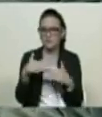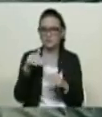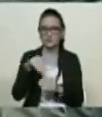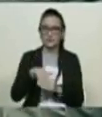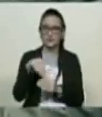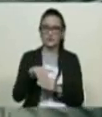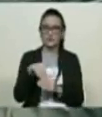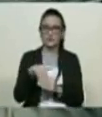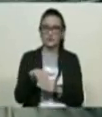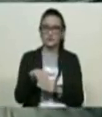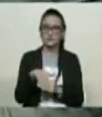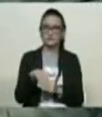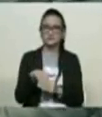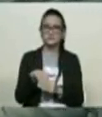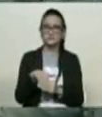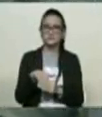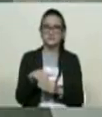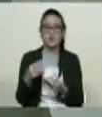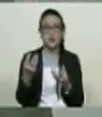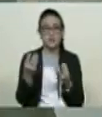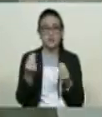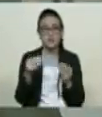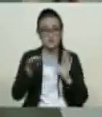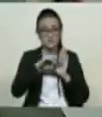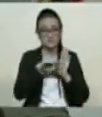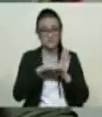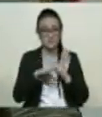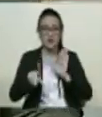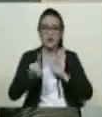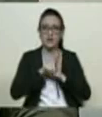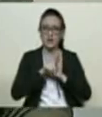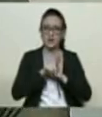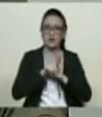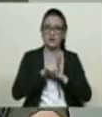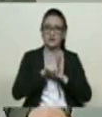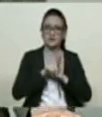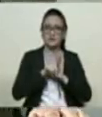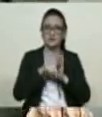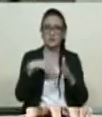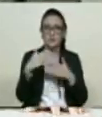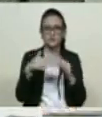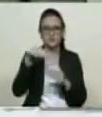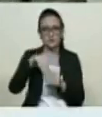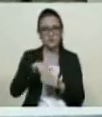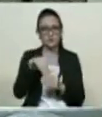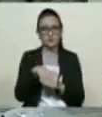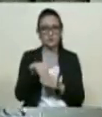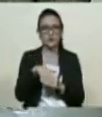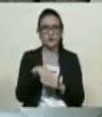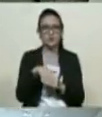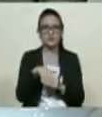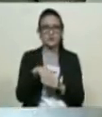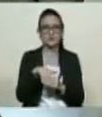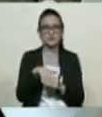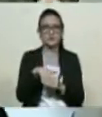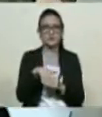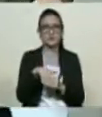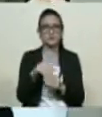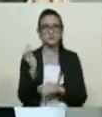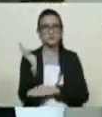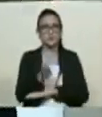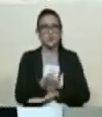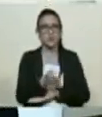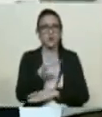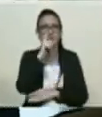electoral. Muchas de esas garantías, incluso en la Ley Orgánica de los Procesos Electorales que se sancionó en el